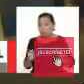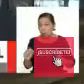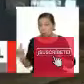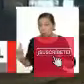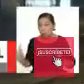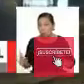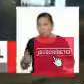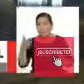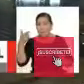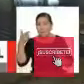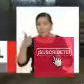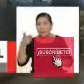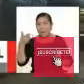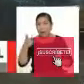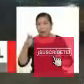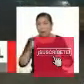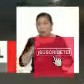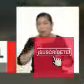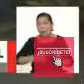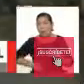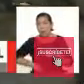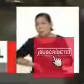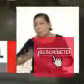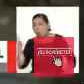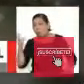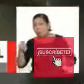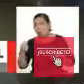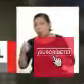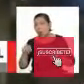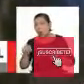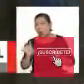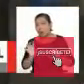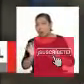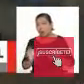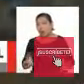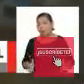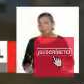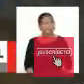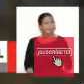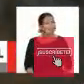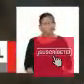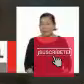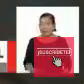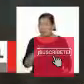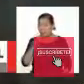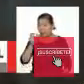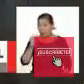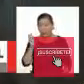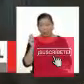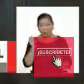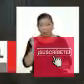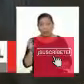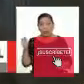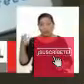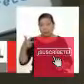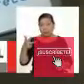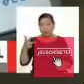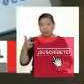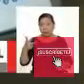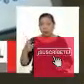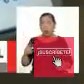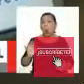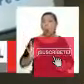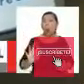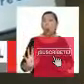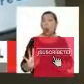motocicleta y le disparó para luego ir con su cómplice a bordo del vehículo menor. Según testigos, un tercer sujeto lo